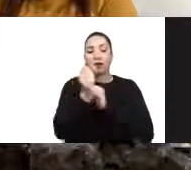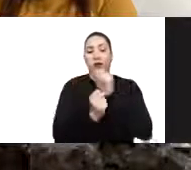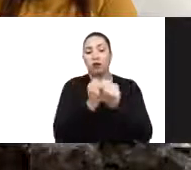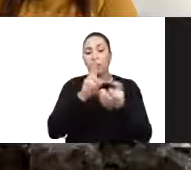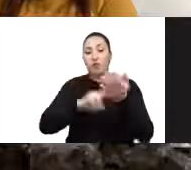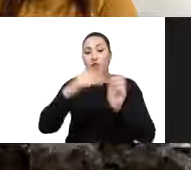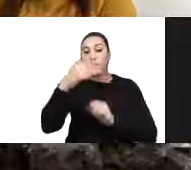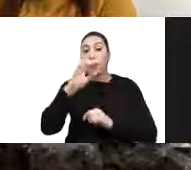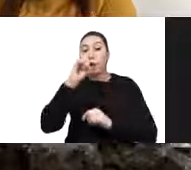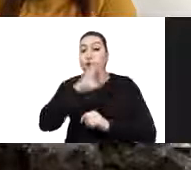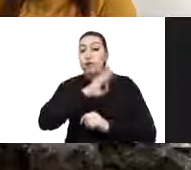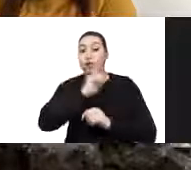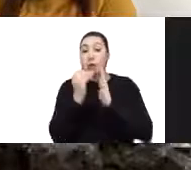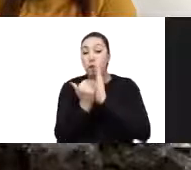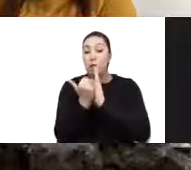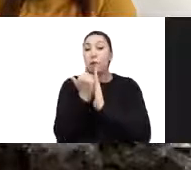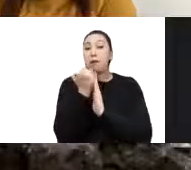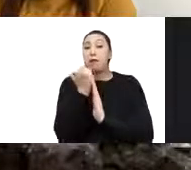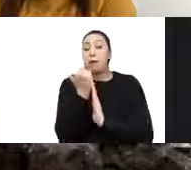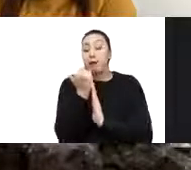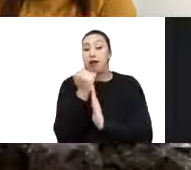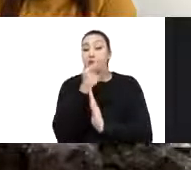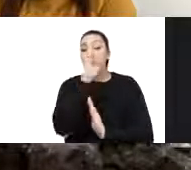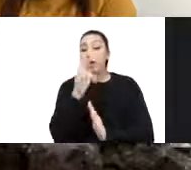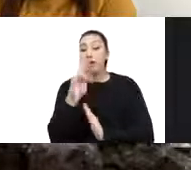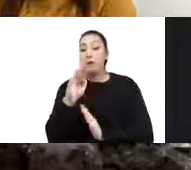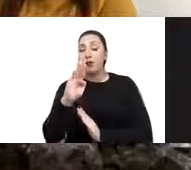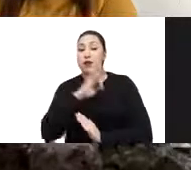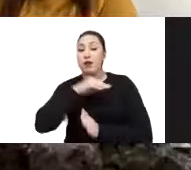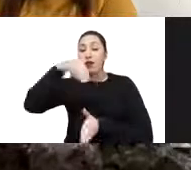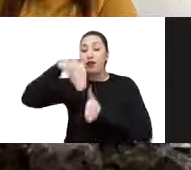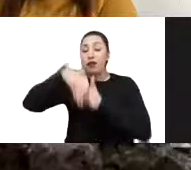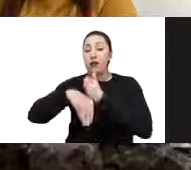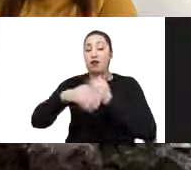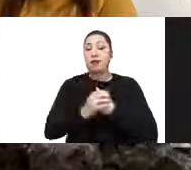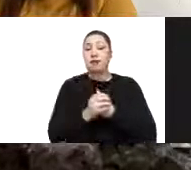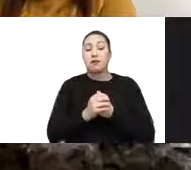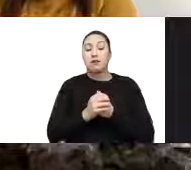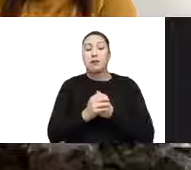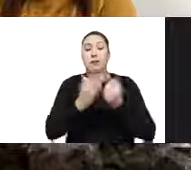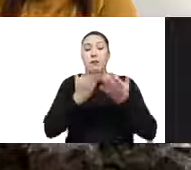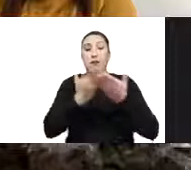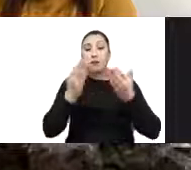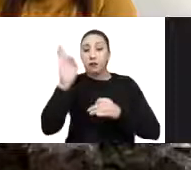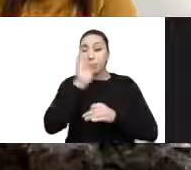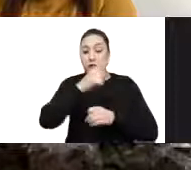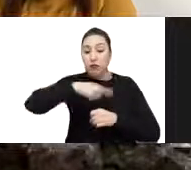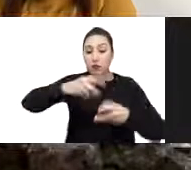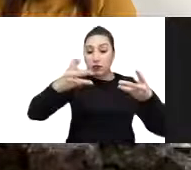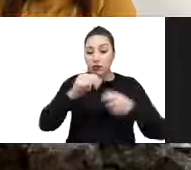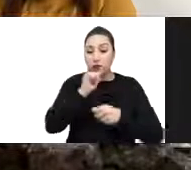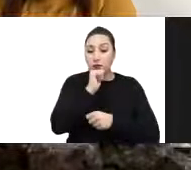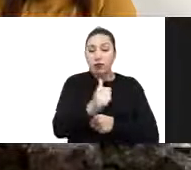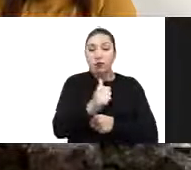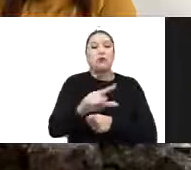todavía más alto. Y bueno, un escenario sin hacer nada nos llevaría precisamente pues a una